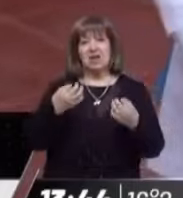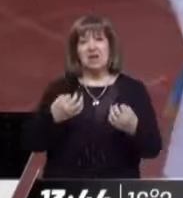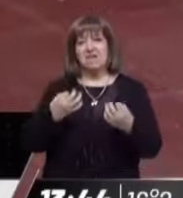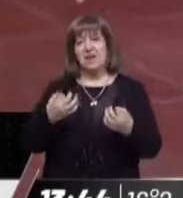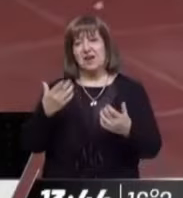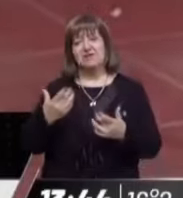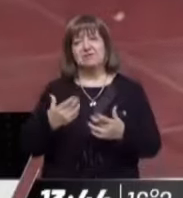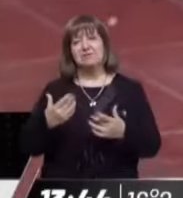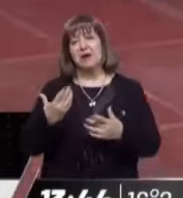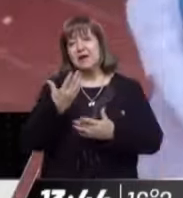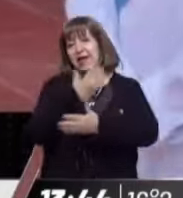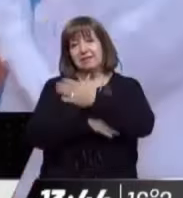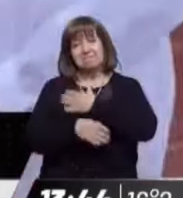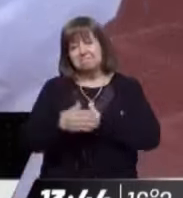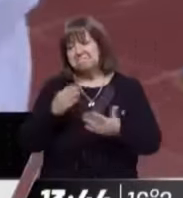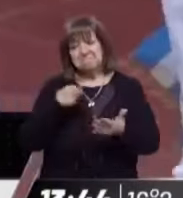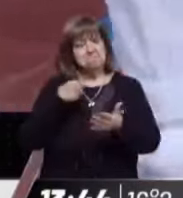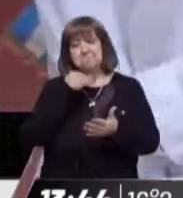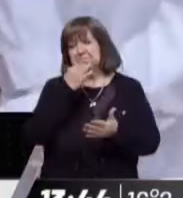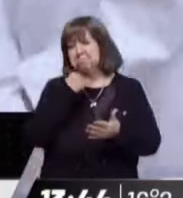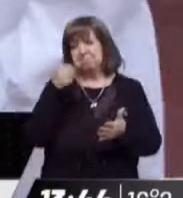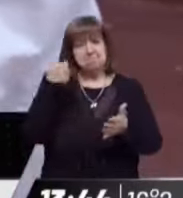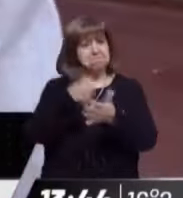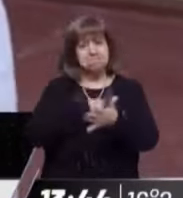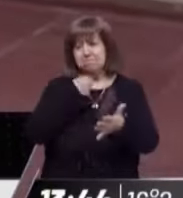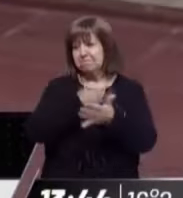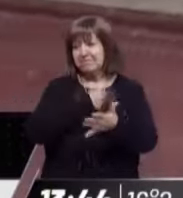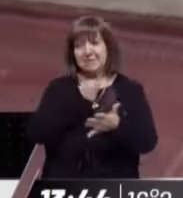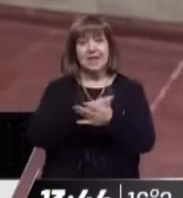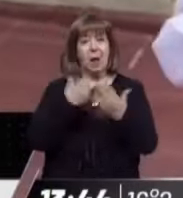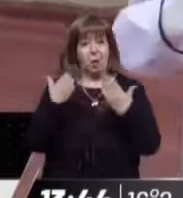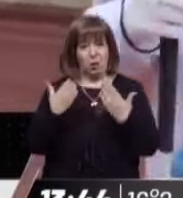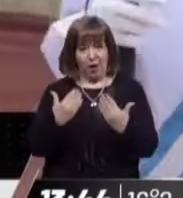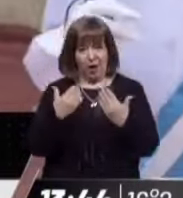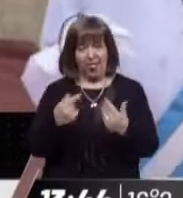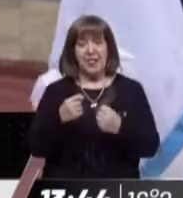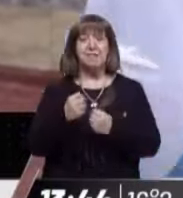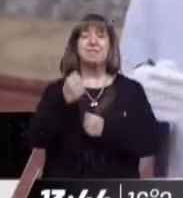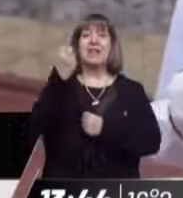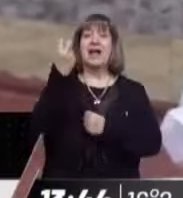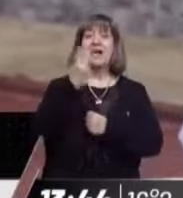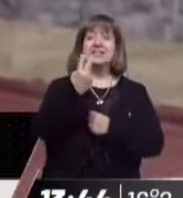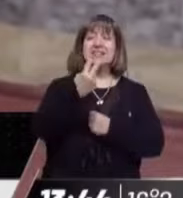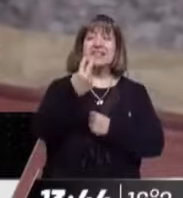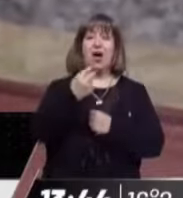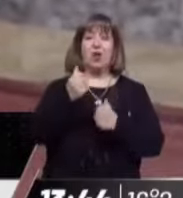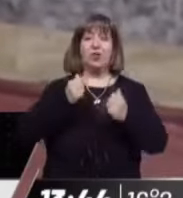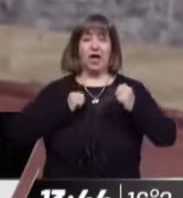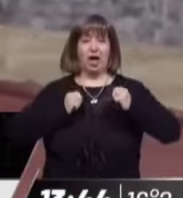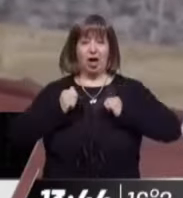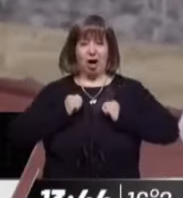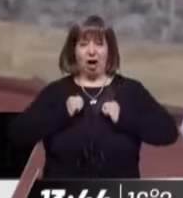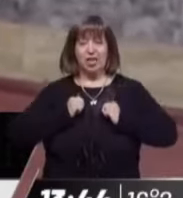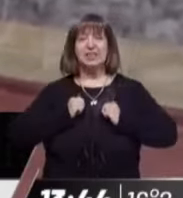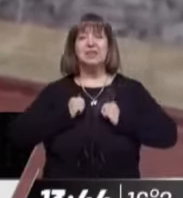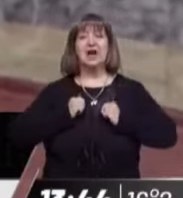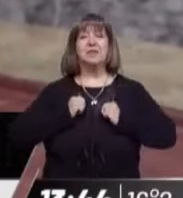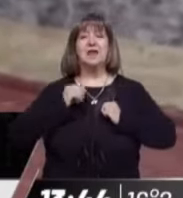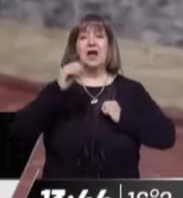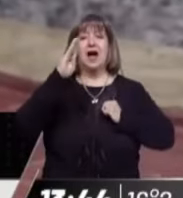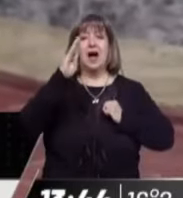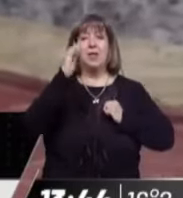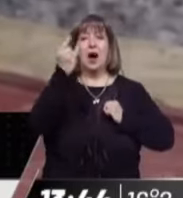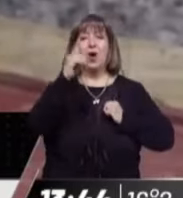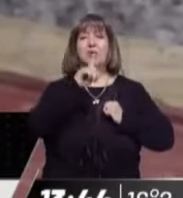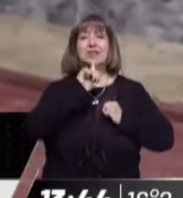vida? Te felicito. Sigo. Qué bonito. Porque el segundo escolta es Bautista, que tiene una dificultad visual